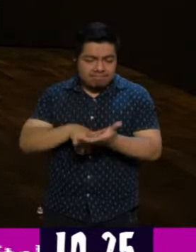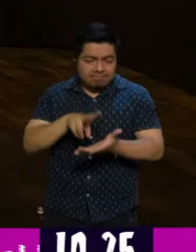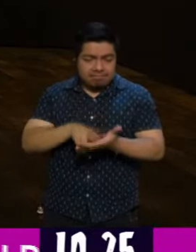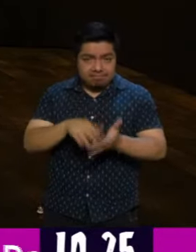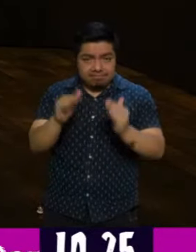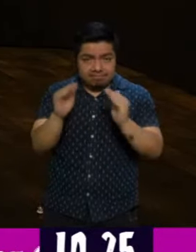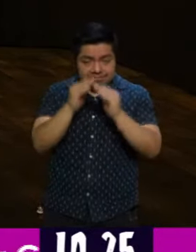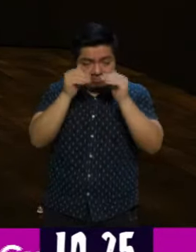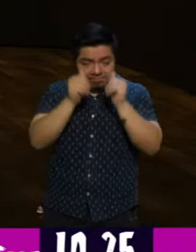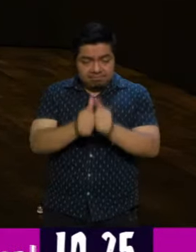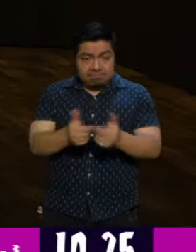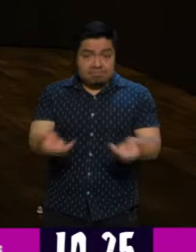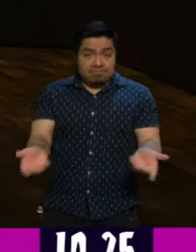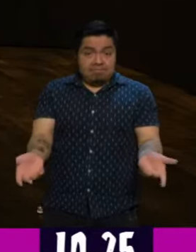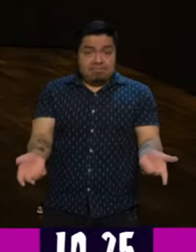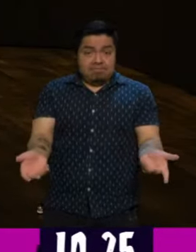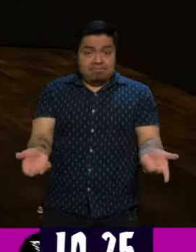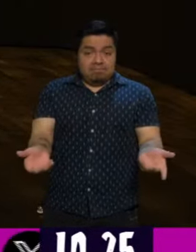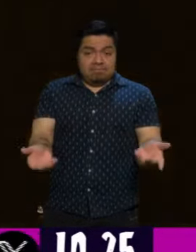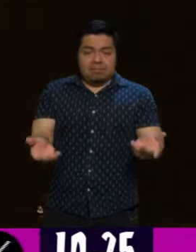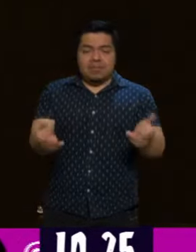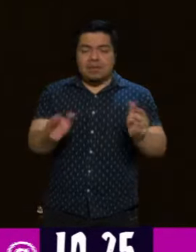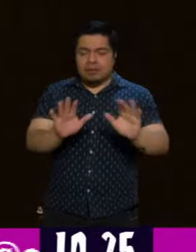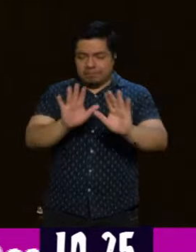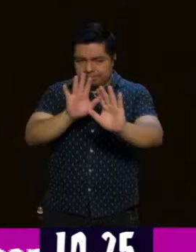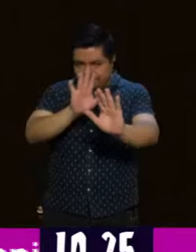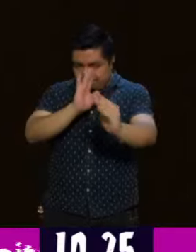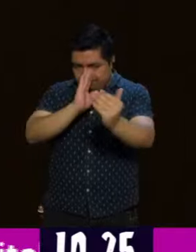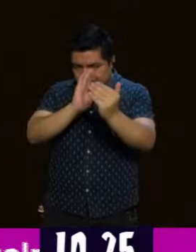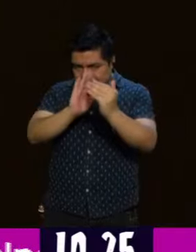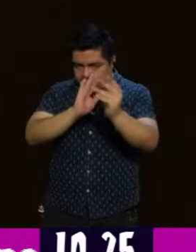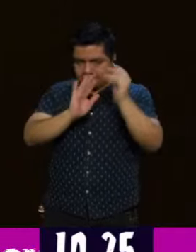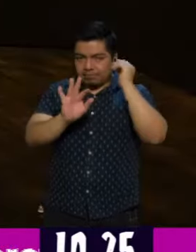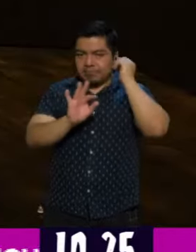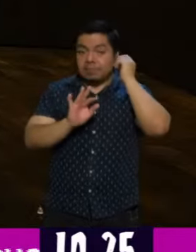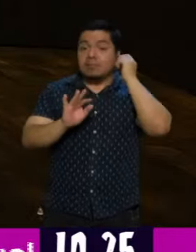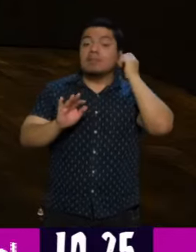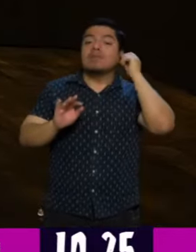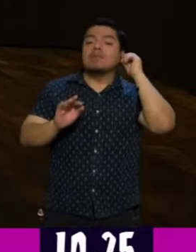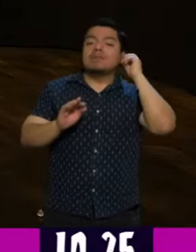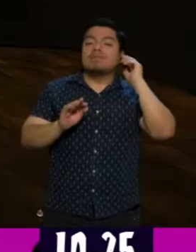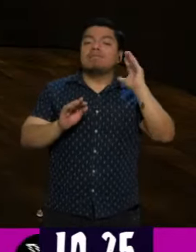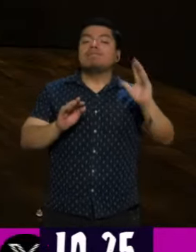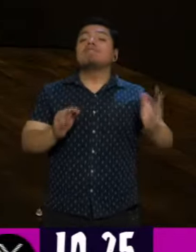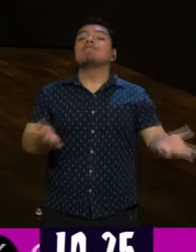casa? Mira, mejor la dejamos ahí porque si no... ¿Si no qué?